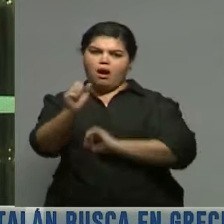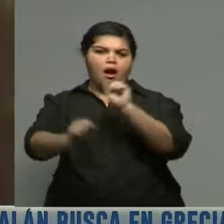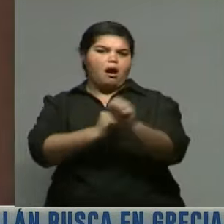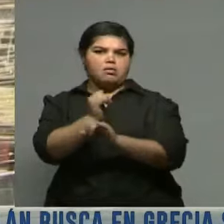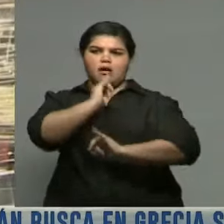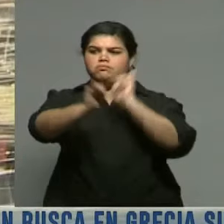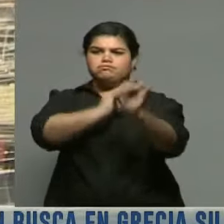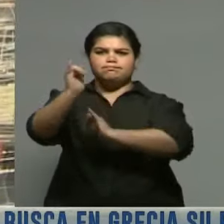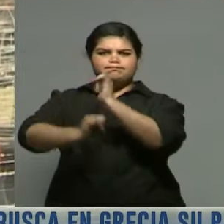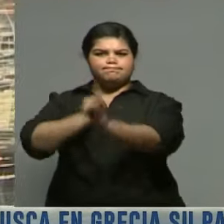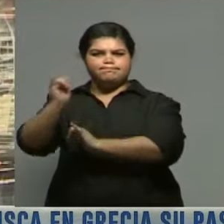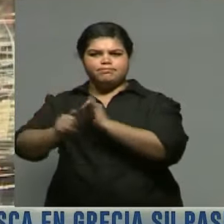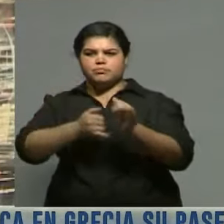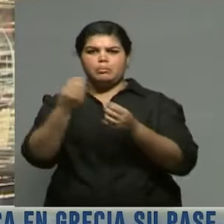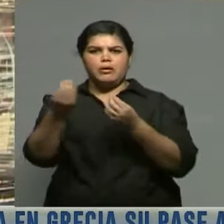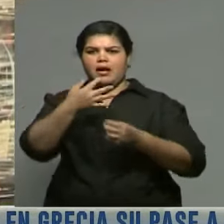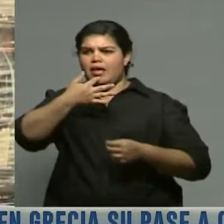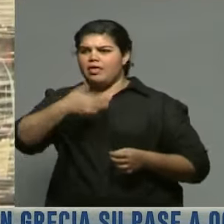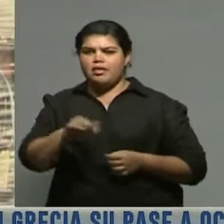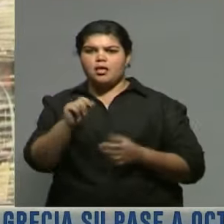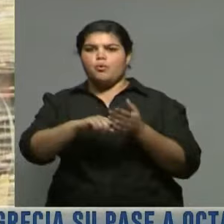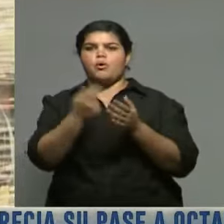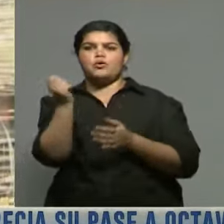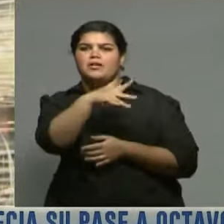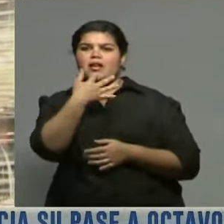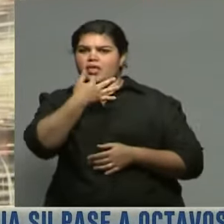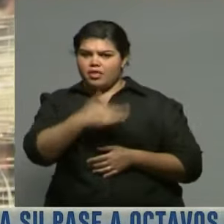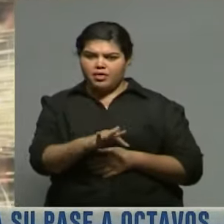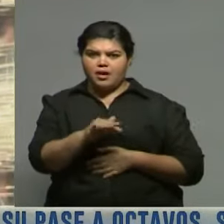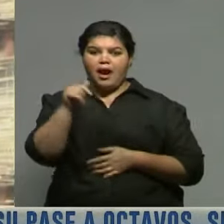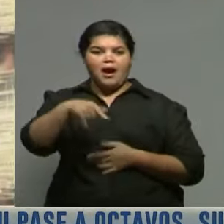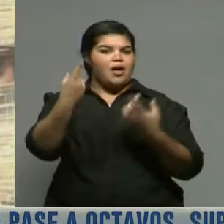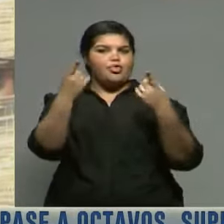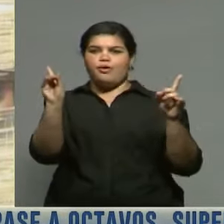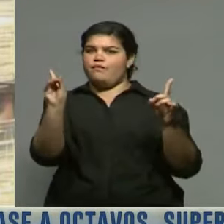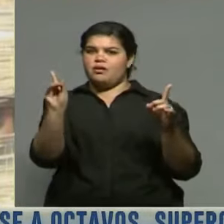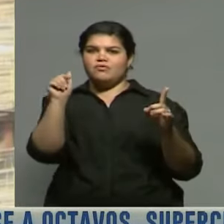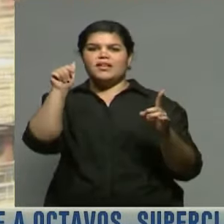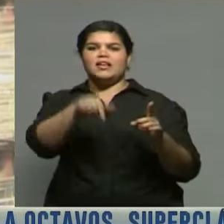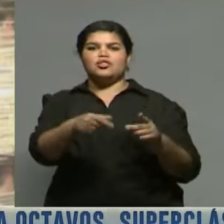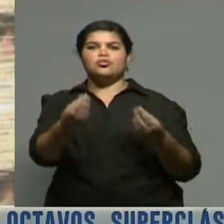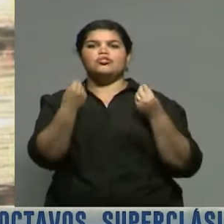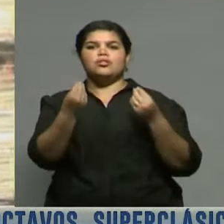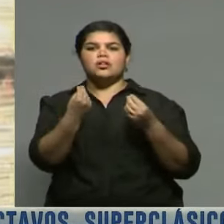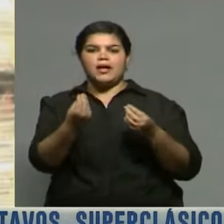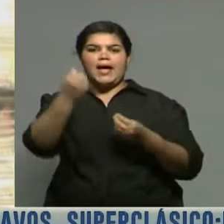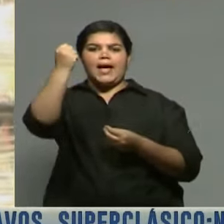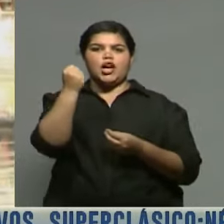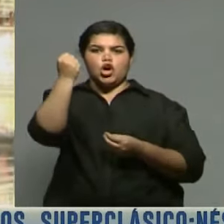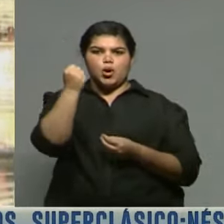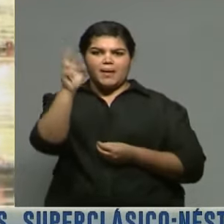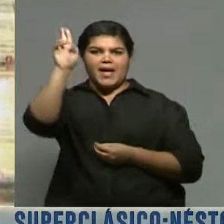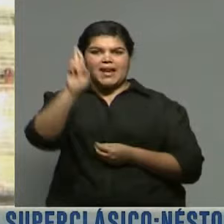explicaciones y hacerle entender en Buenos Aires que somos diferentes y que está en juego una economía